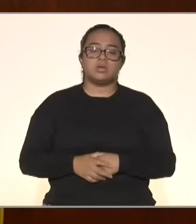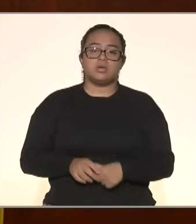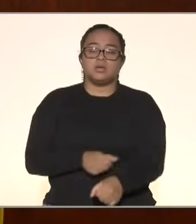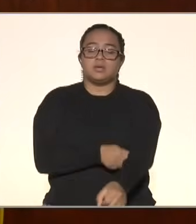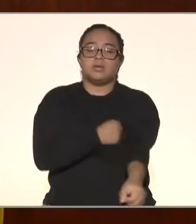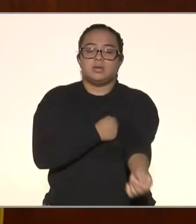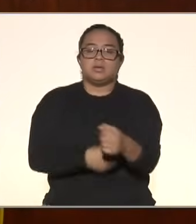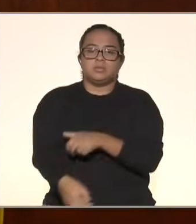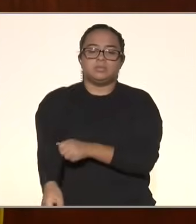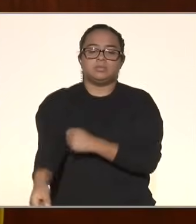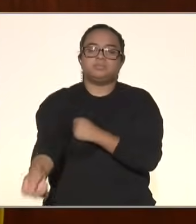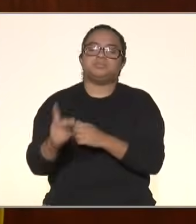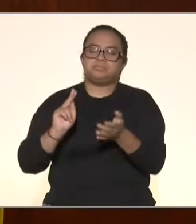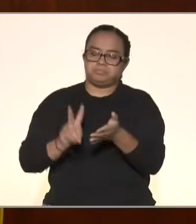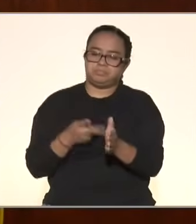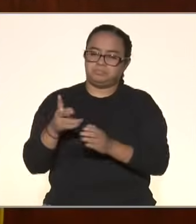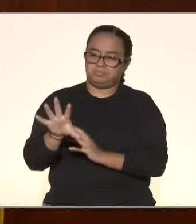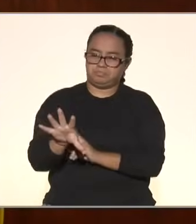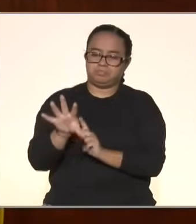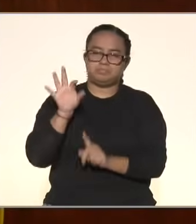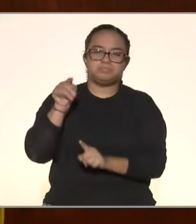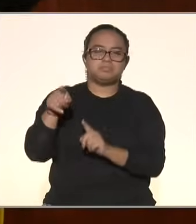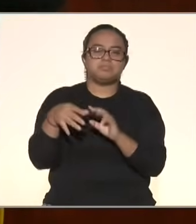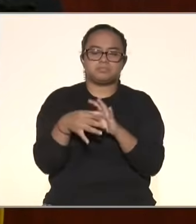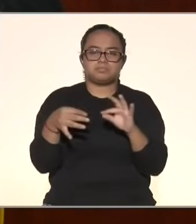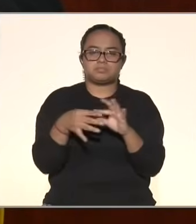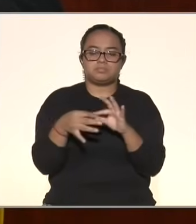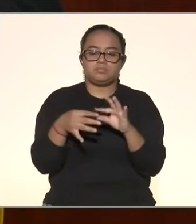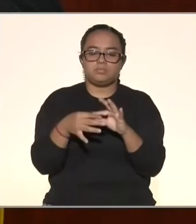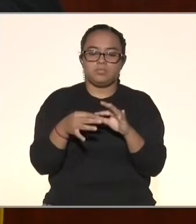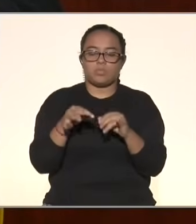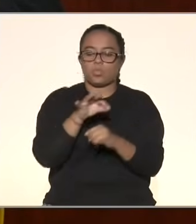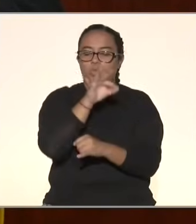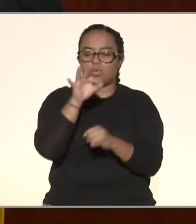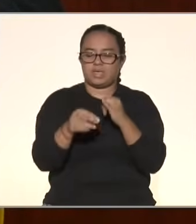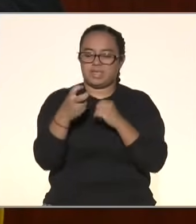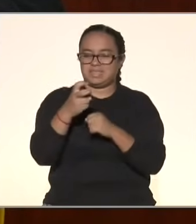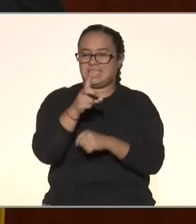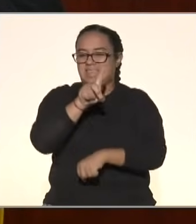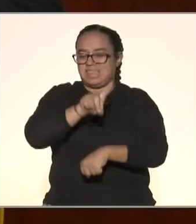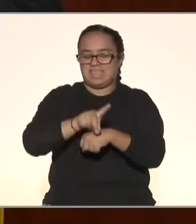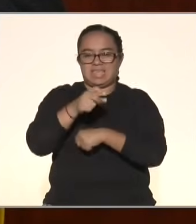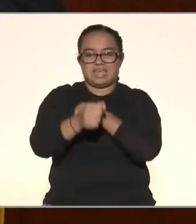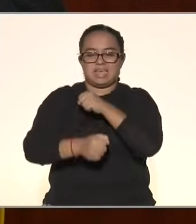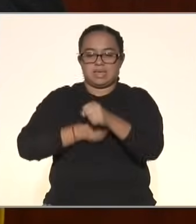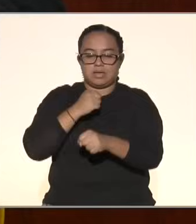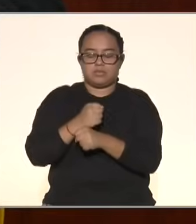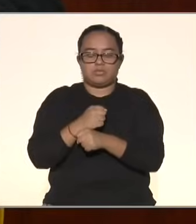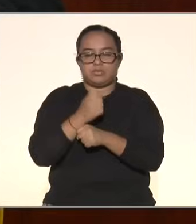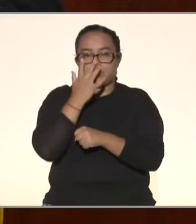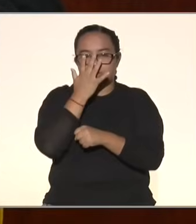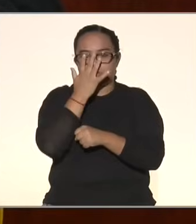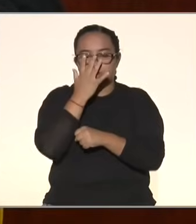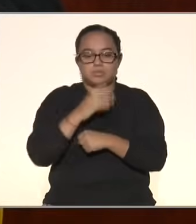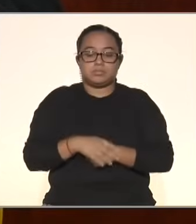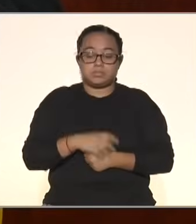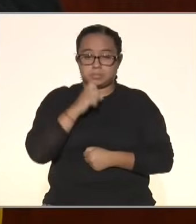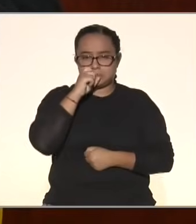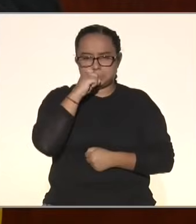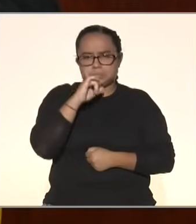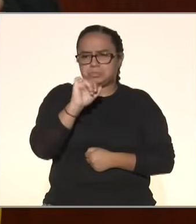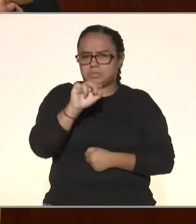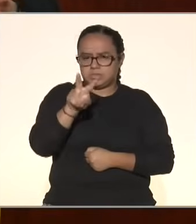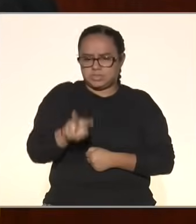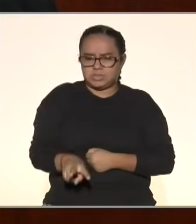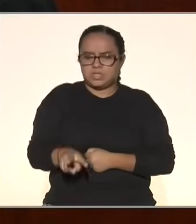gustaría retomar un poquito esta parte que decíamos del último día del año, ¿no? Que me llama mucho la atención que si bien